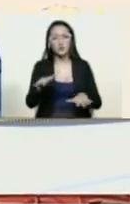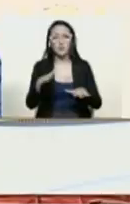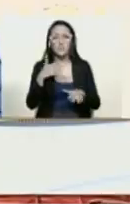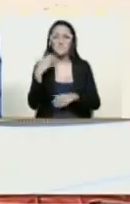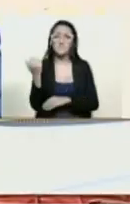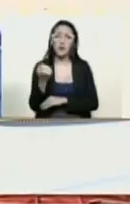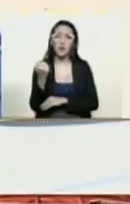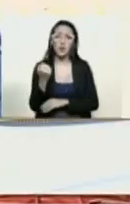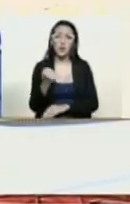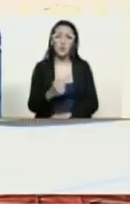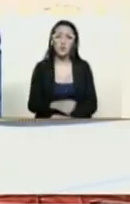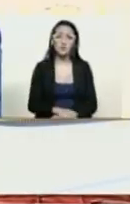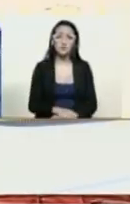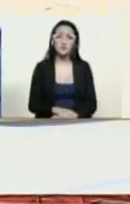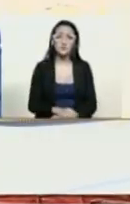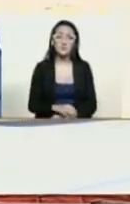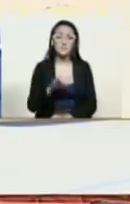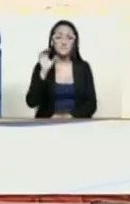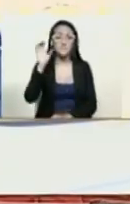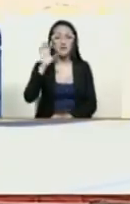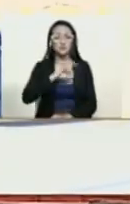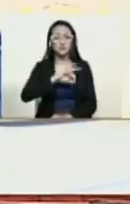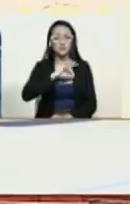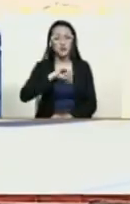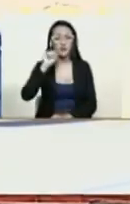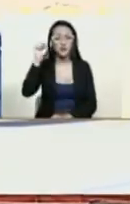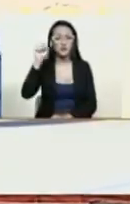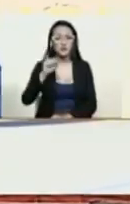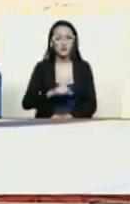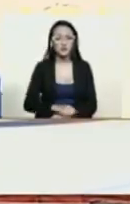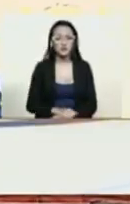mejor, un país socialista.